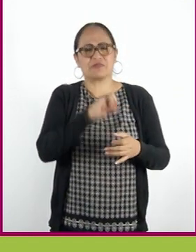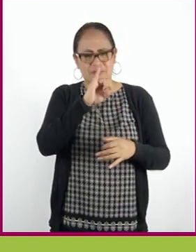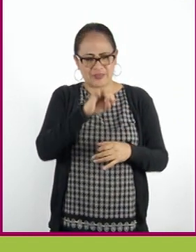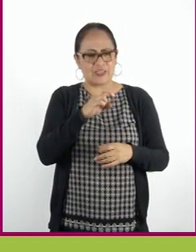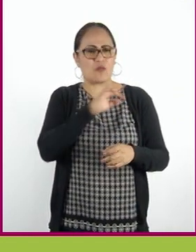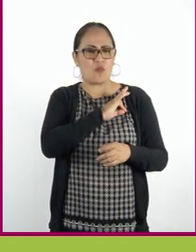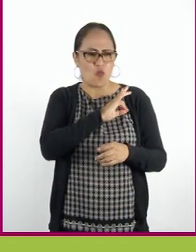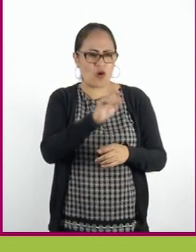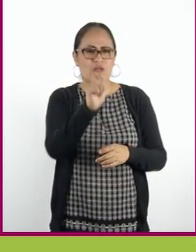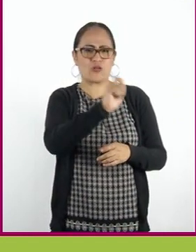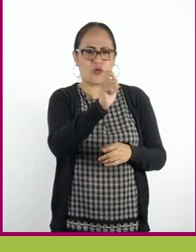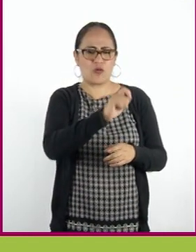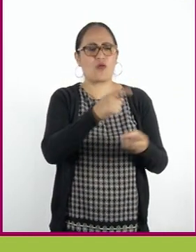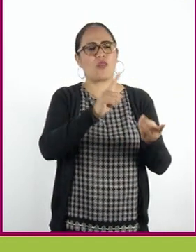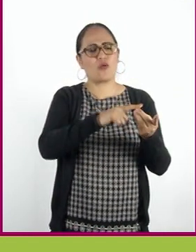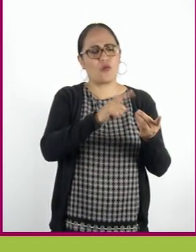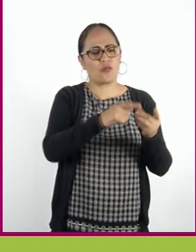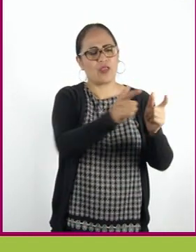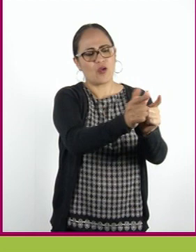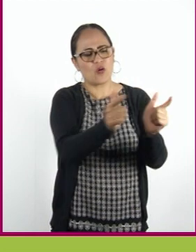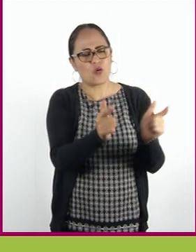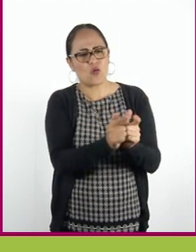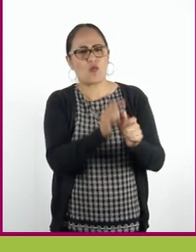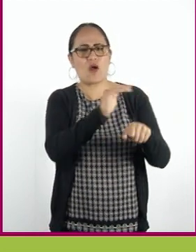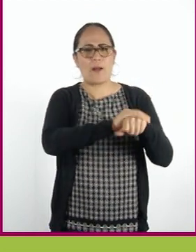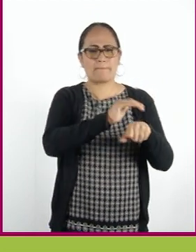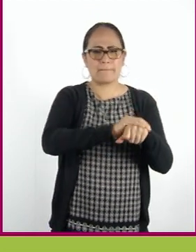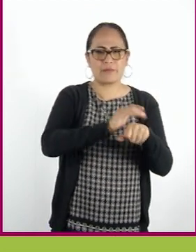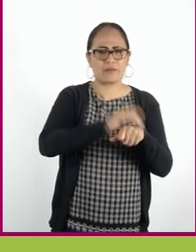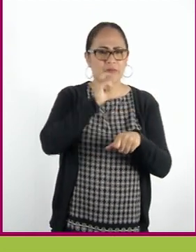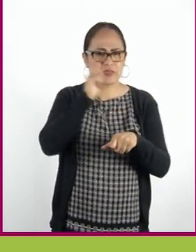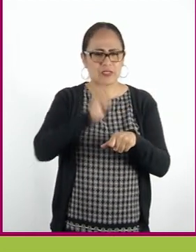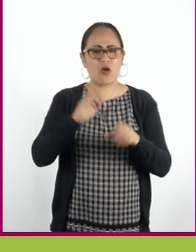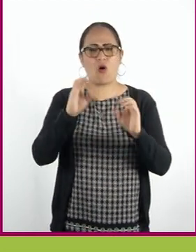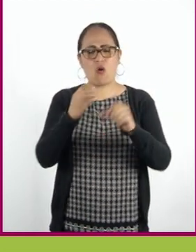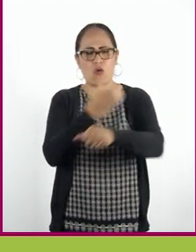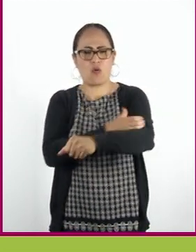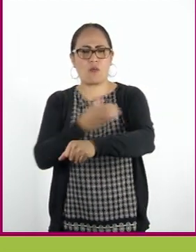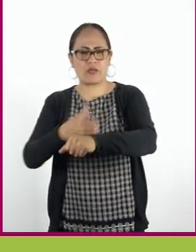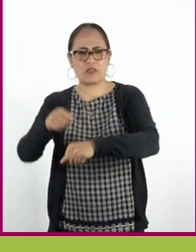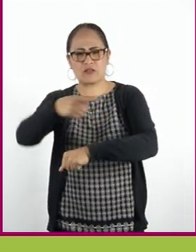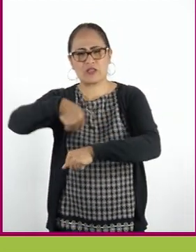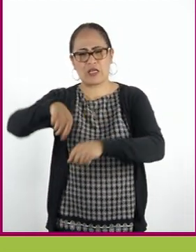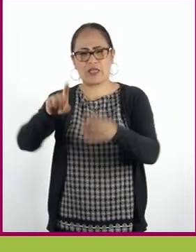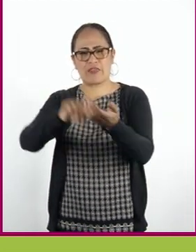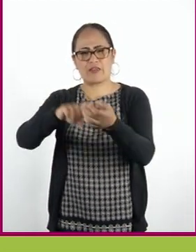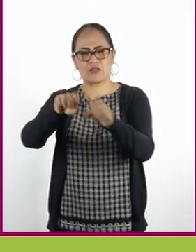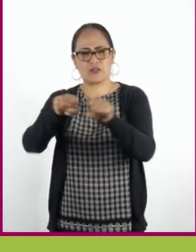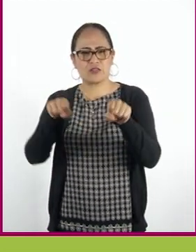ser de su grupo de amistades o compañeras o compañeros de clase.